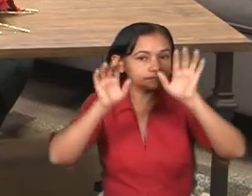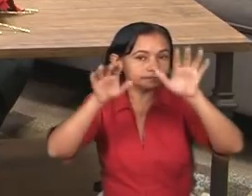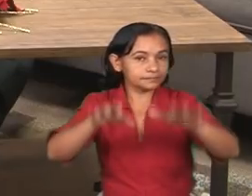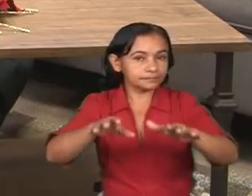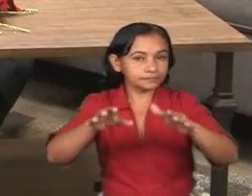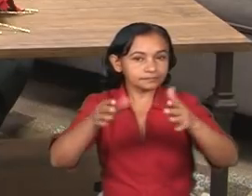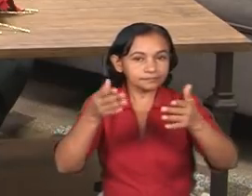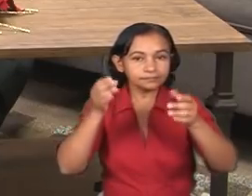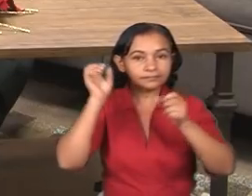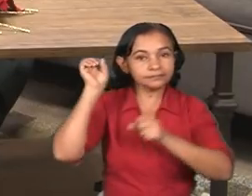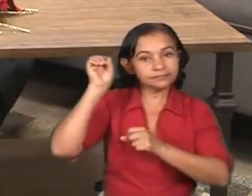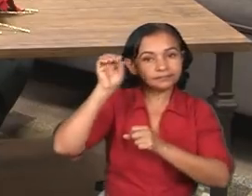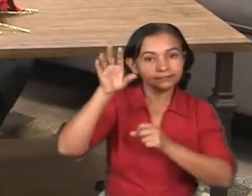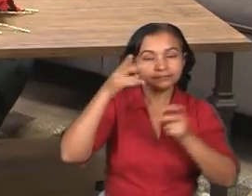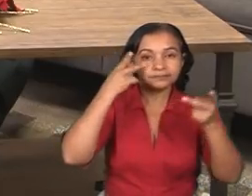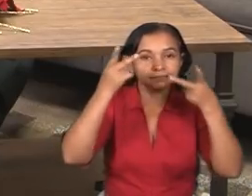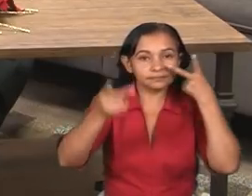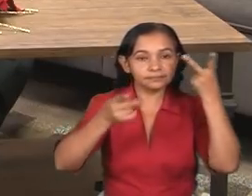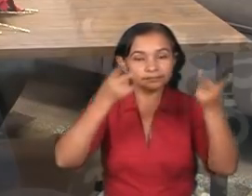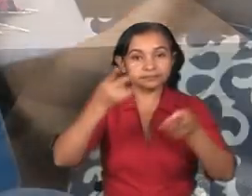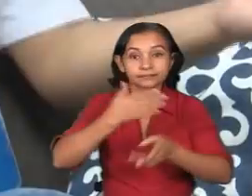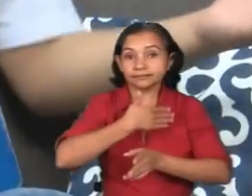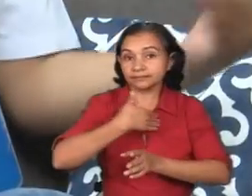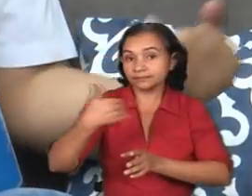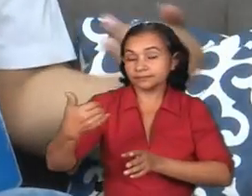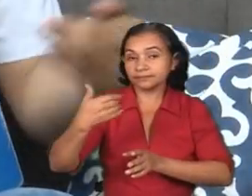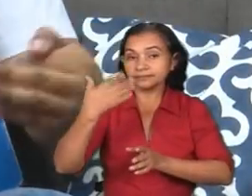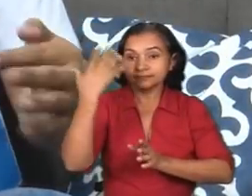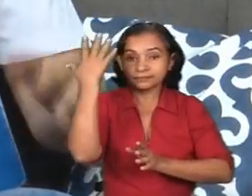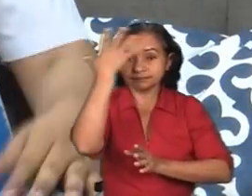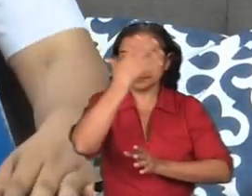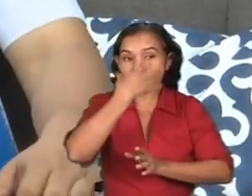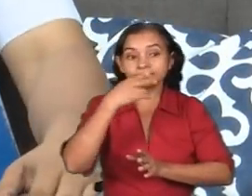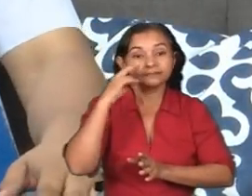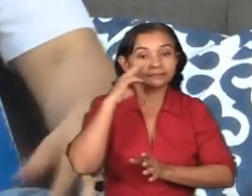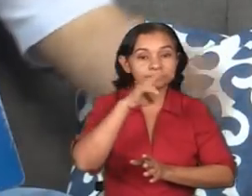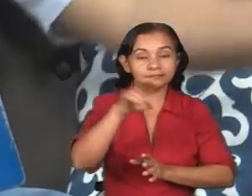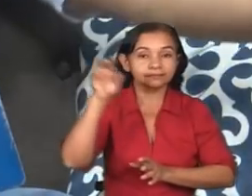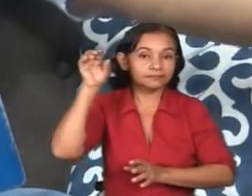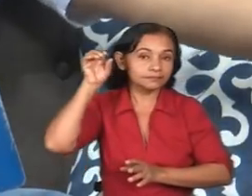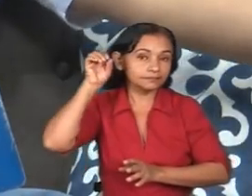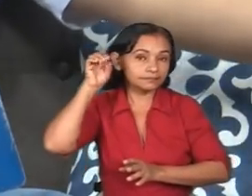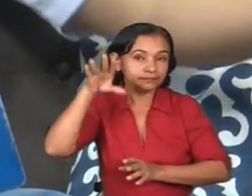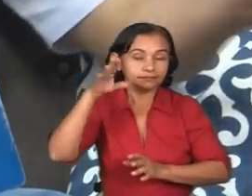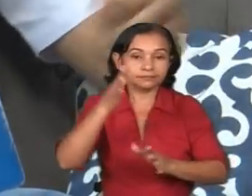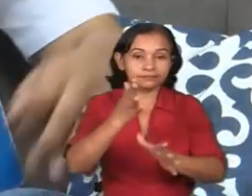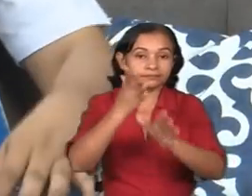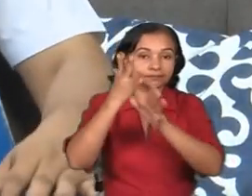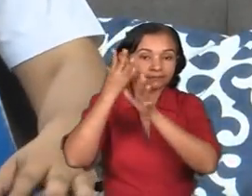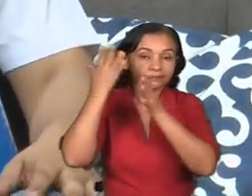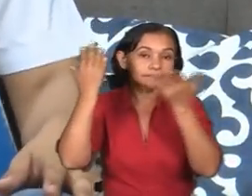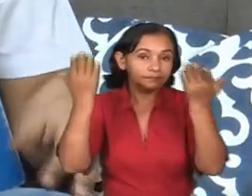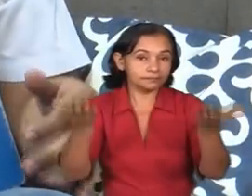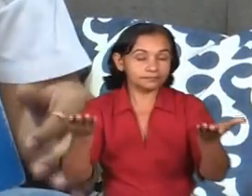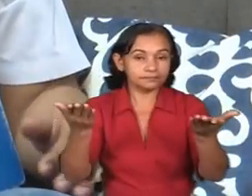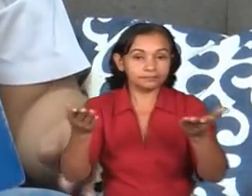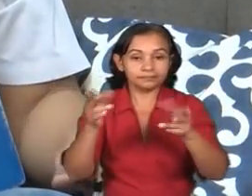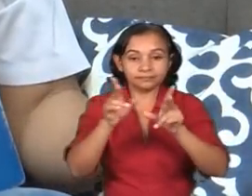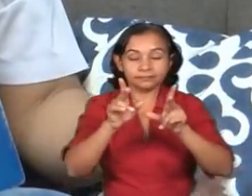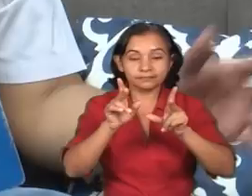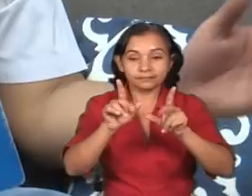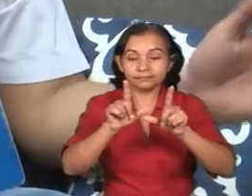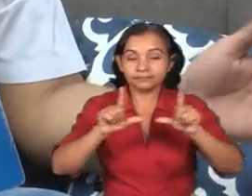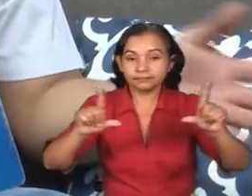son destinos turísticos, en mejoras para y más atractivos para el turismo. O San Juan del Sur, por ejemplo, plazas turísticas de